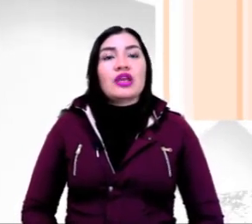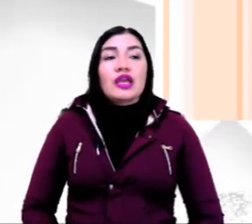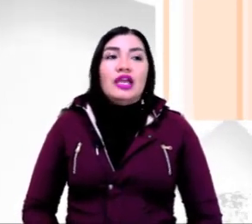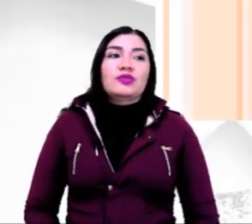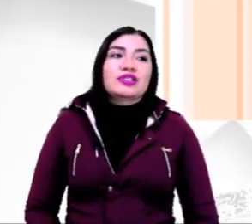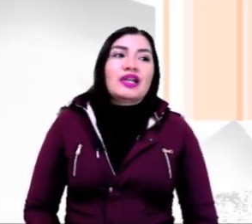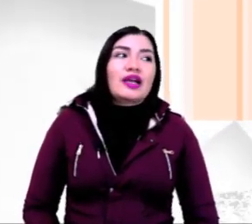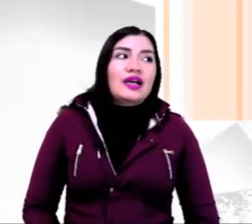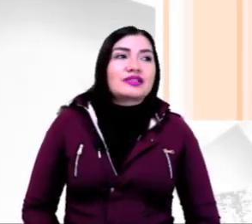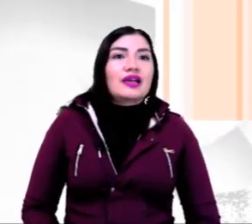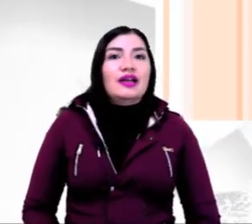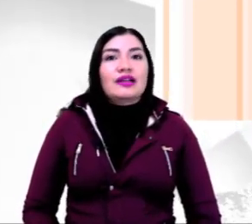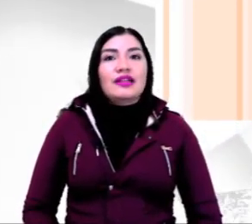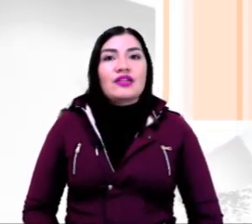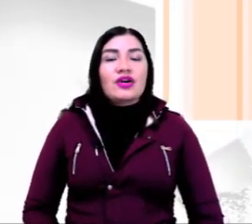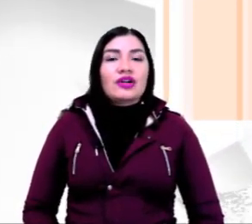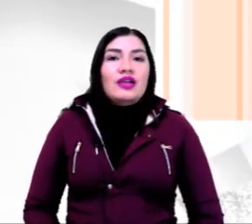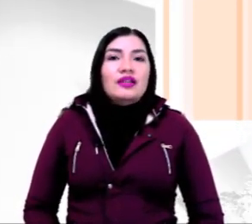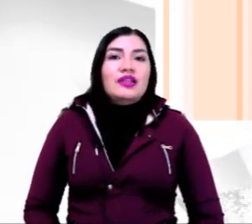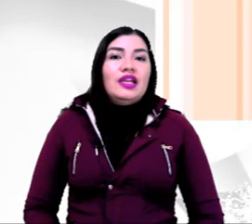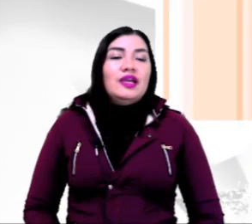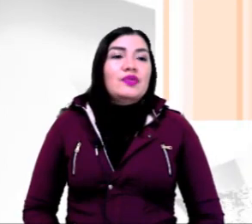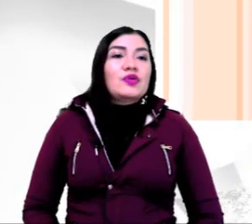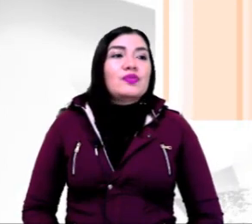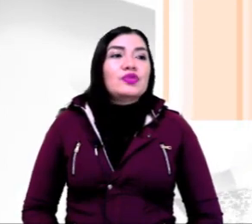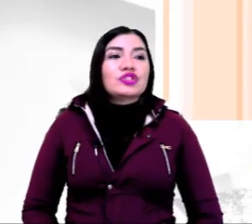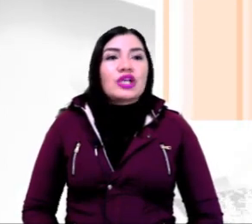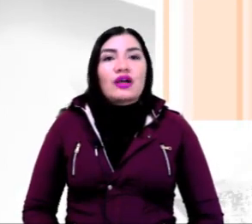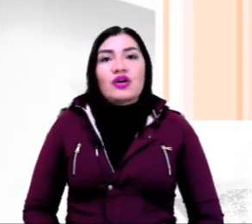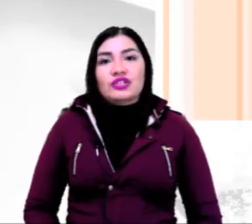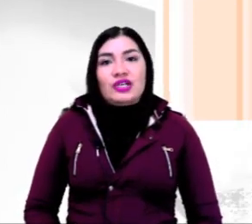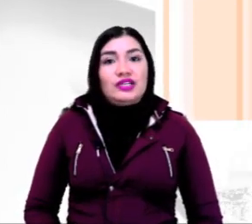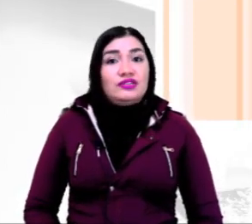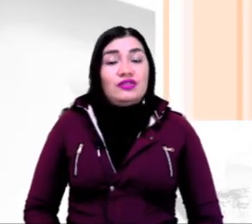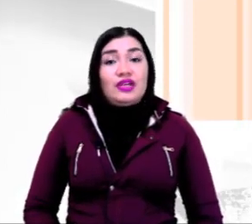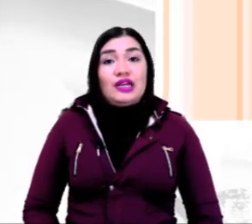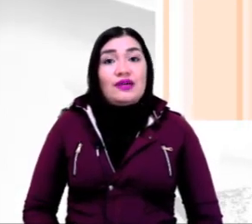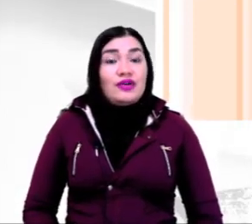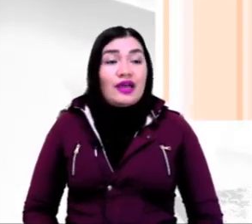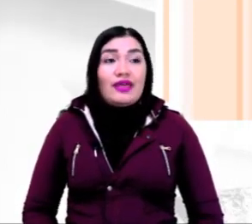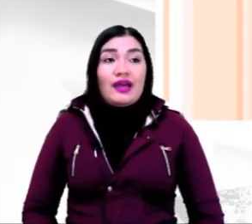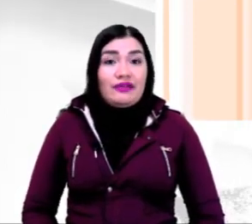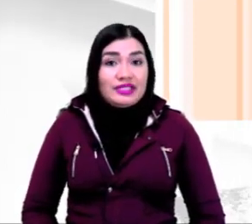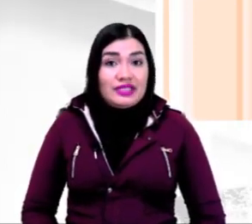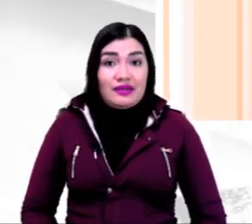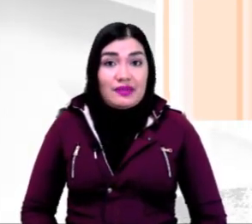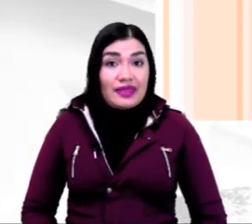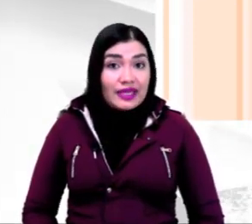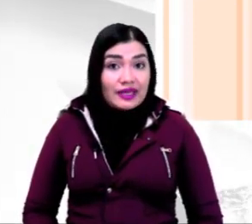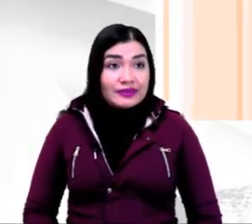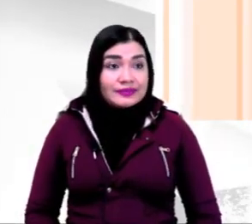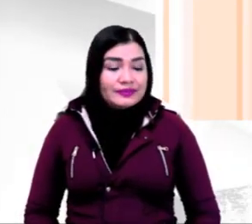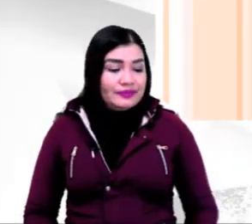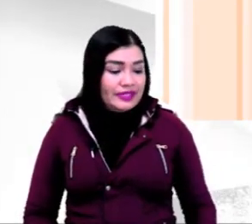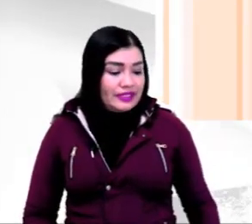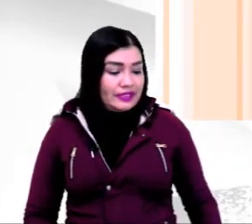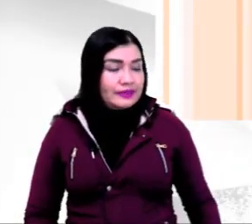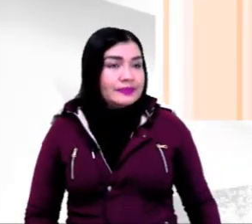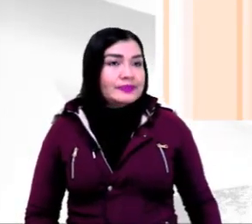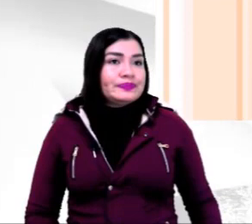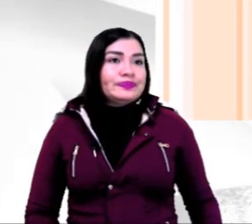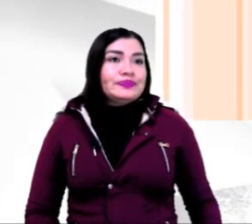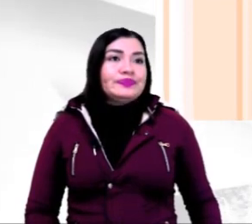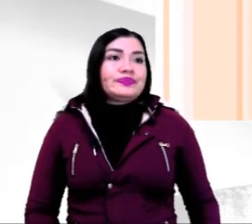nosotros en nuestras casas alrededor, tenemos muchas cosas que son elaboradas a base de madera,